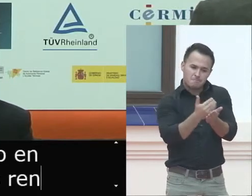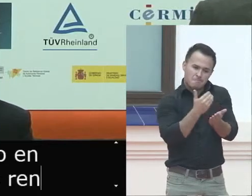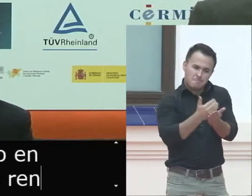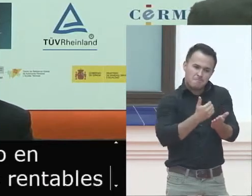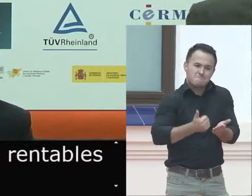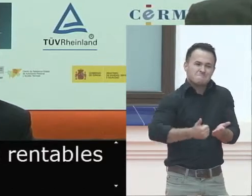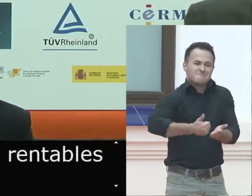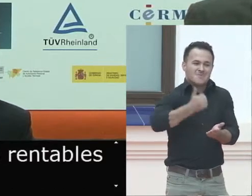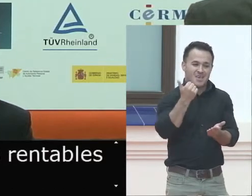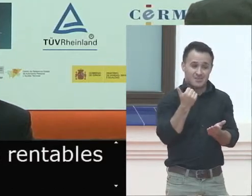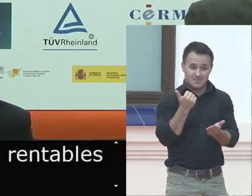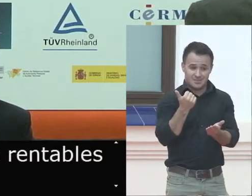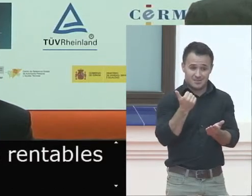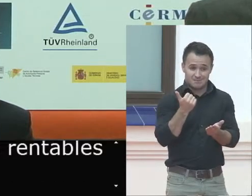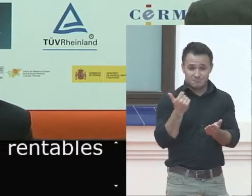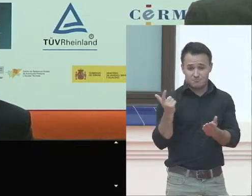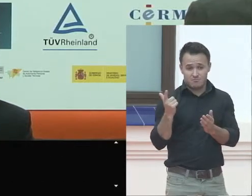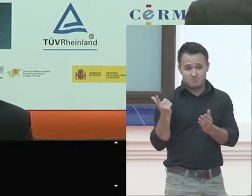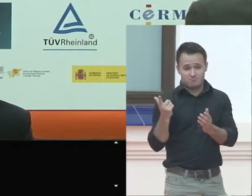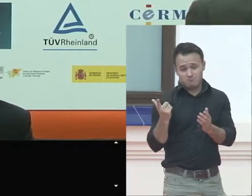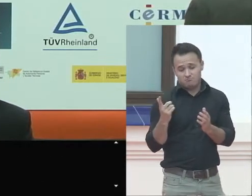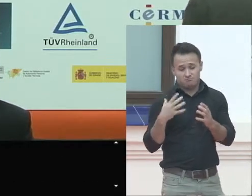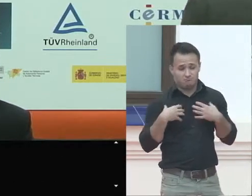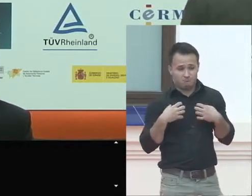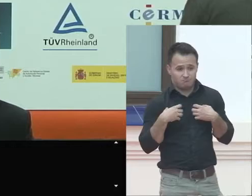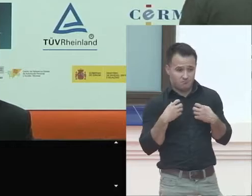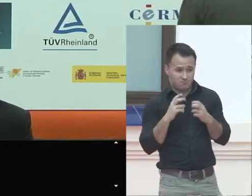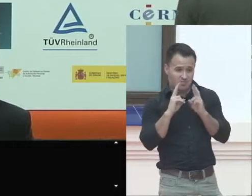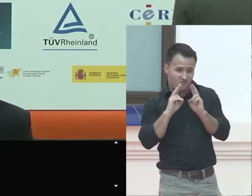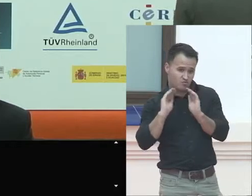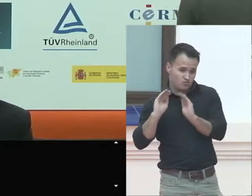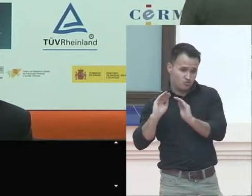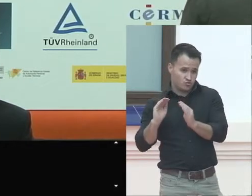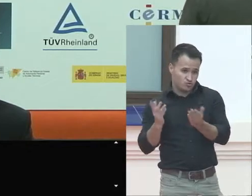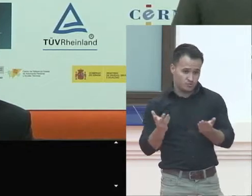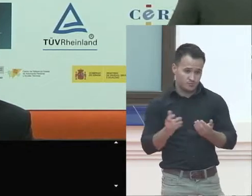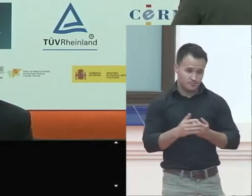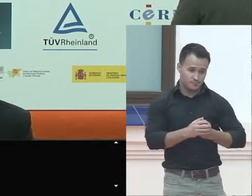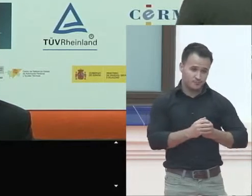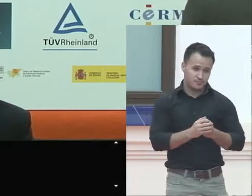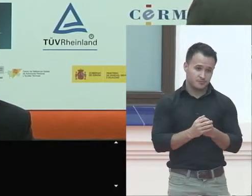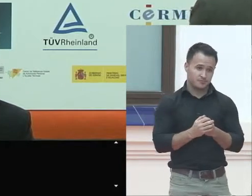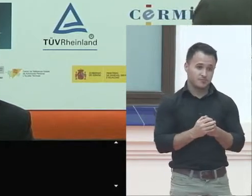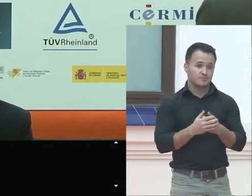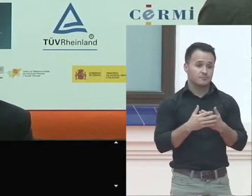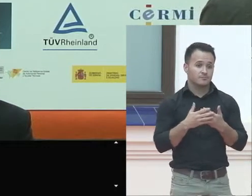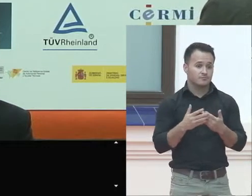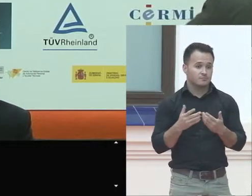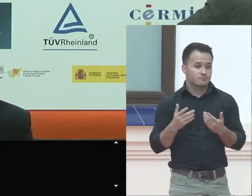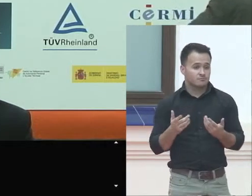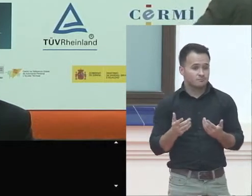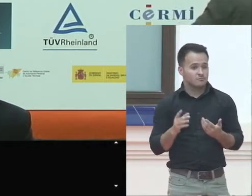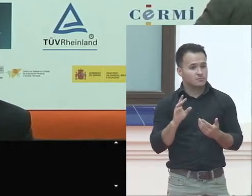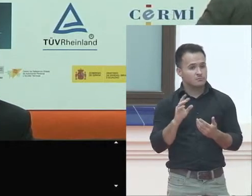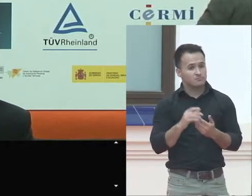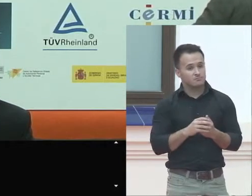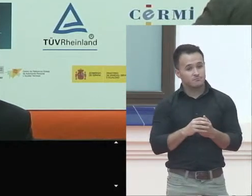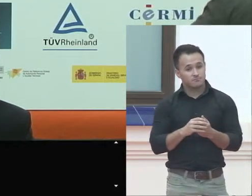ellos, ni más ni menos. Están ahí para ayudarse. Están